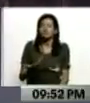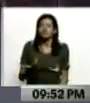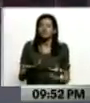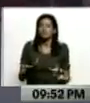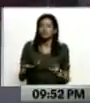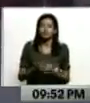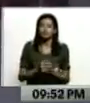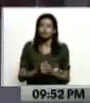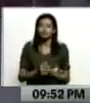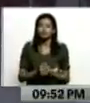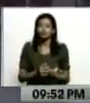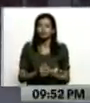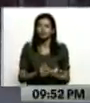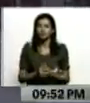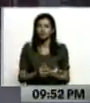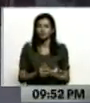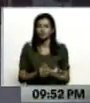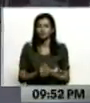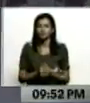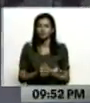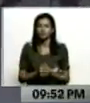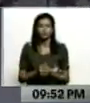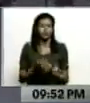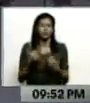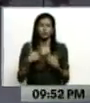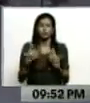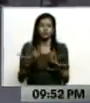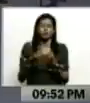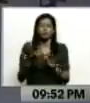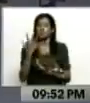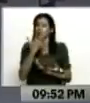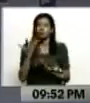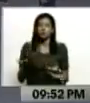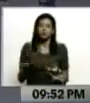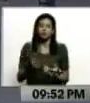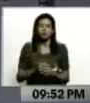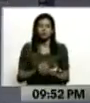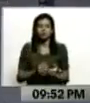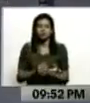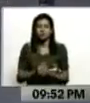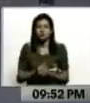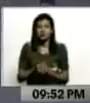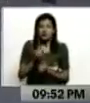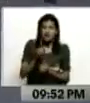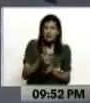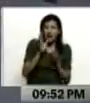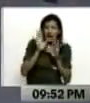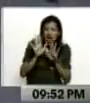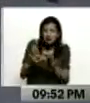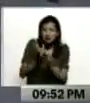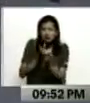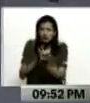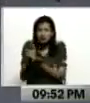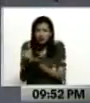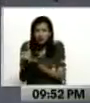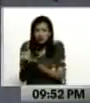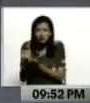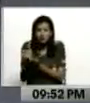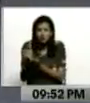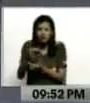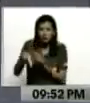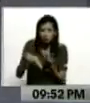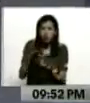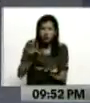duda más grande era la siguiente es es el